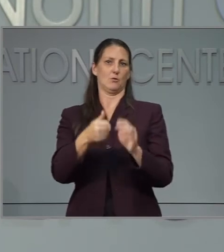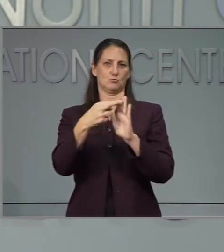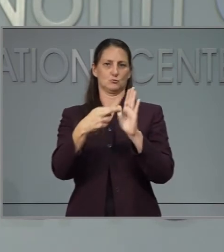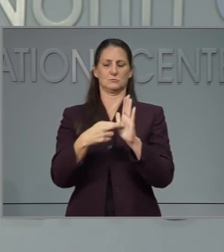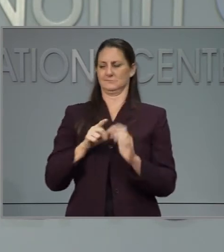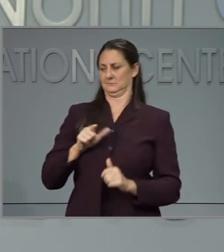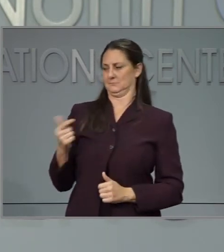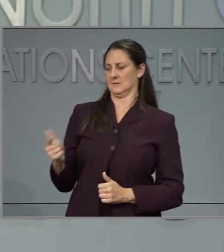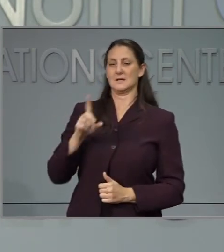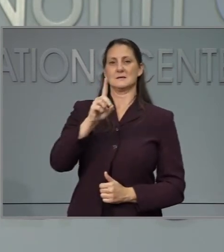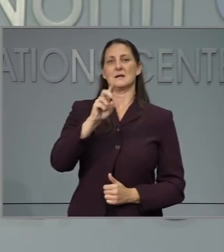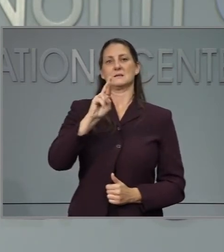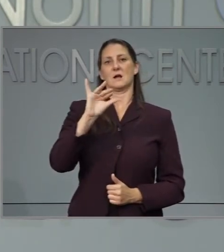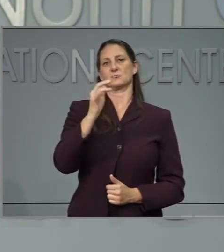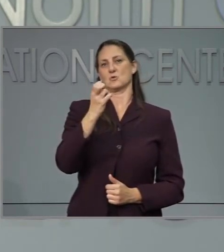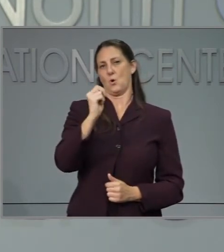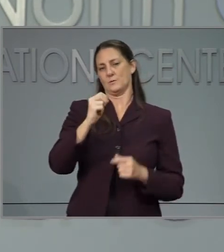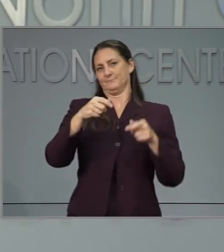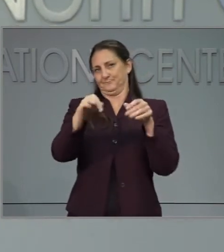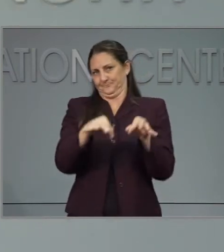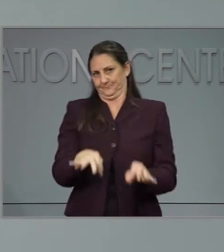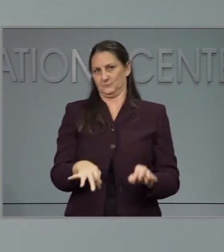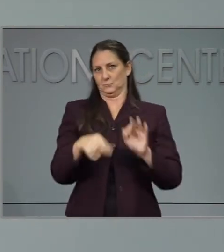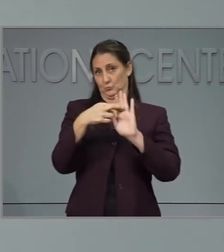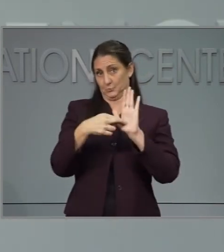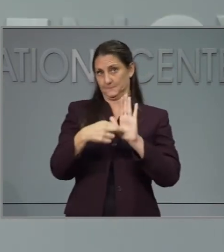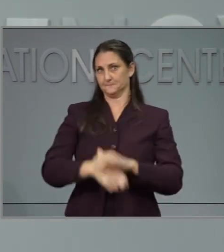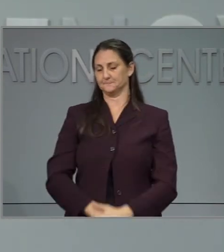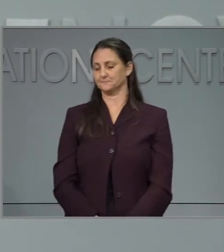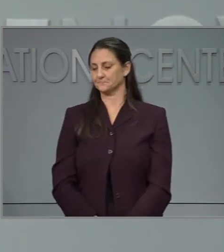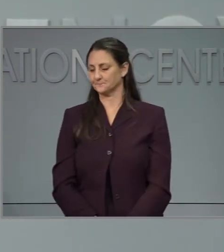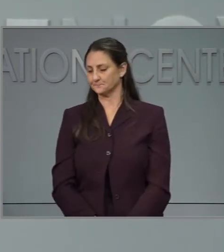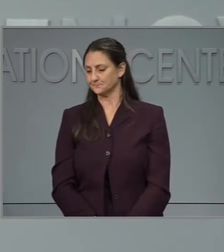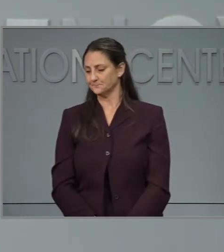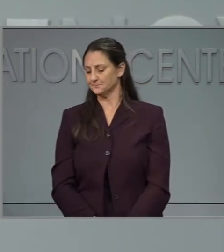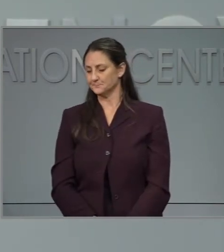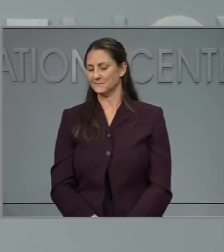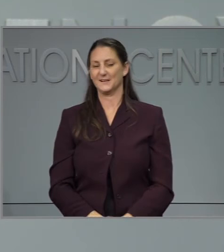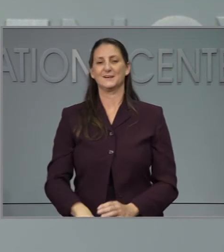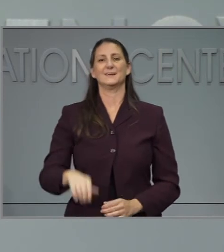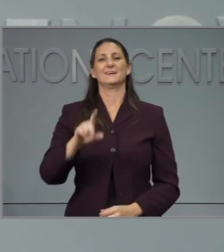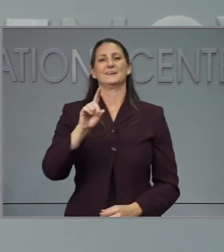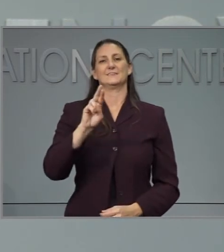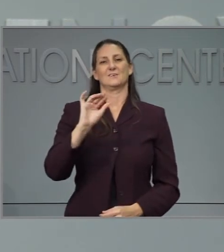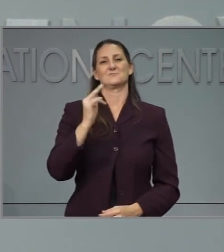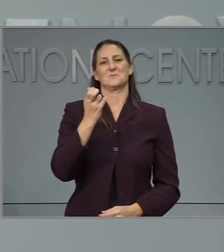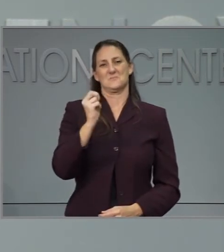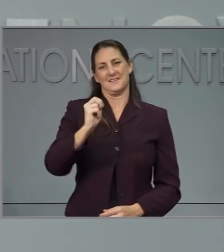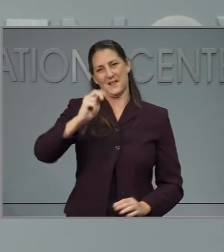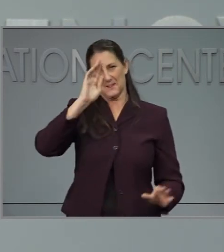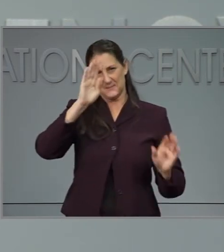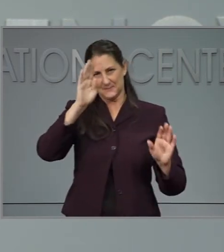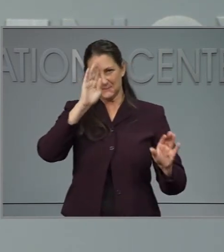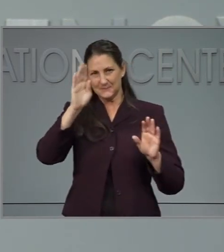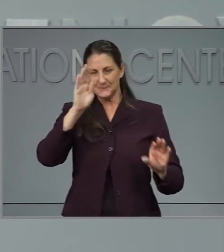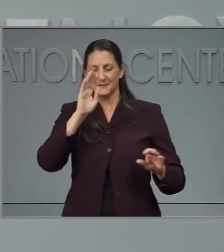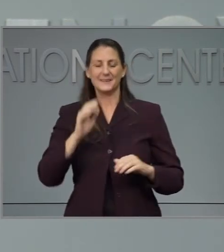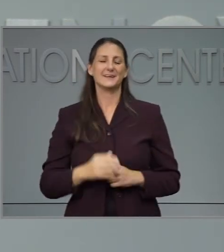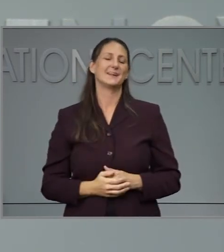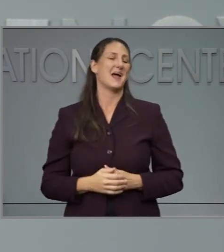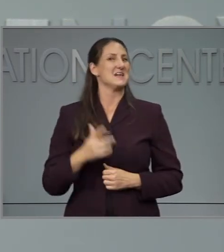abrir bajo ciertas restricciones, pero la secretaria Cohen tiene más detalles. Respuesta y depende de